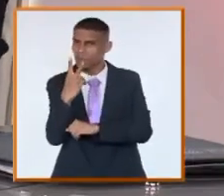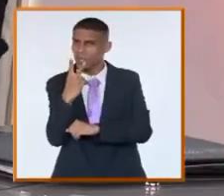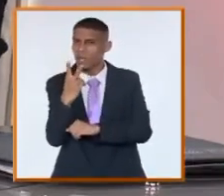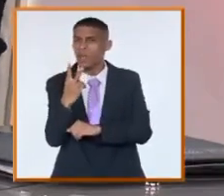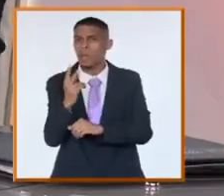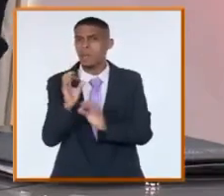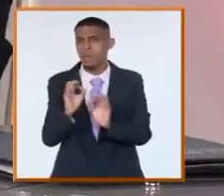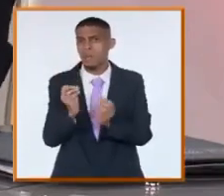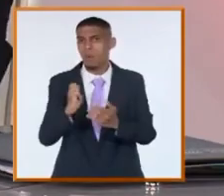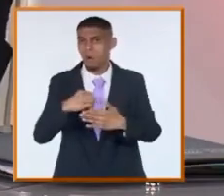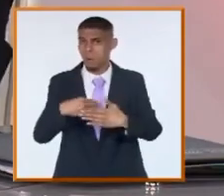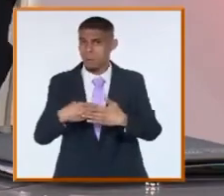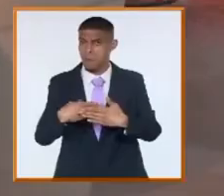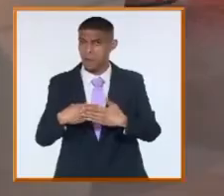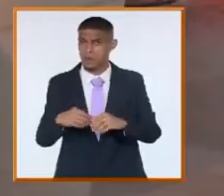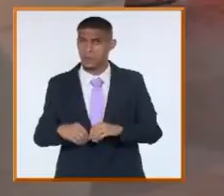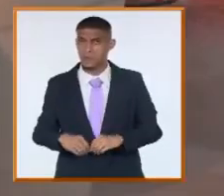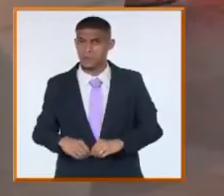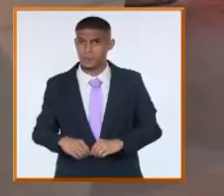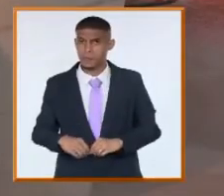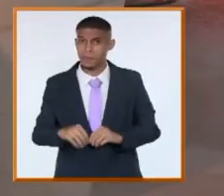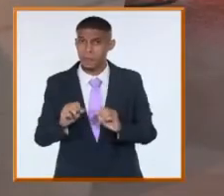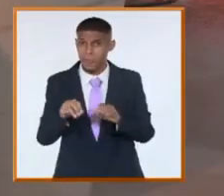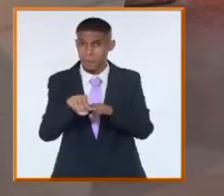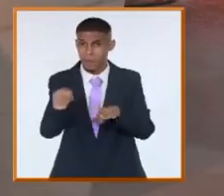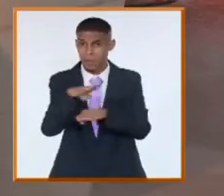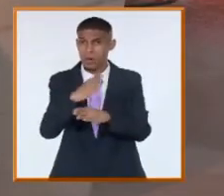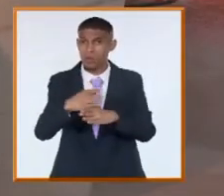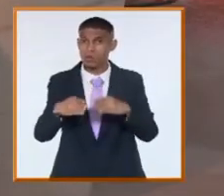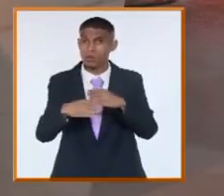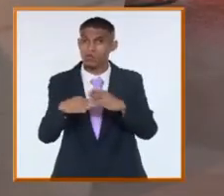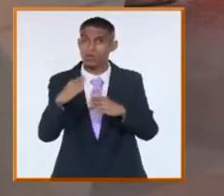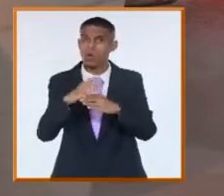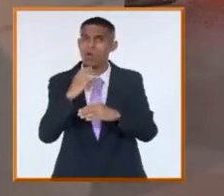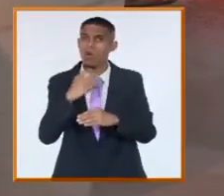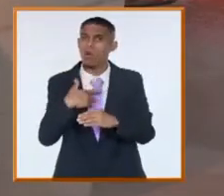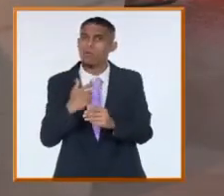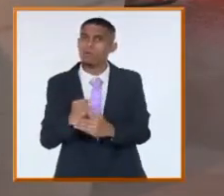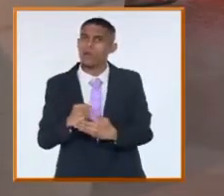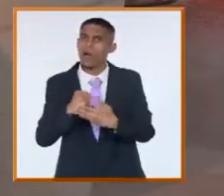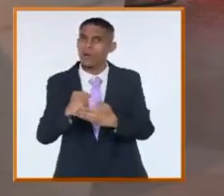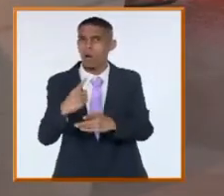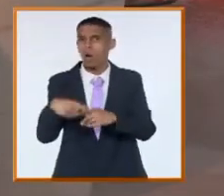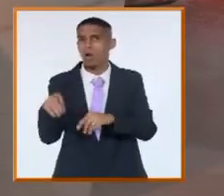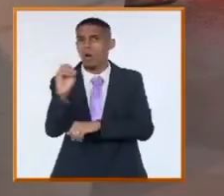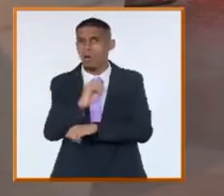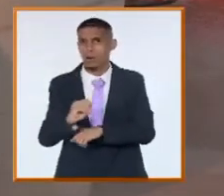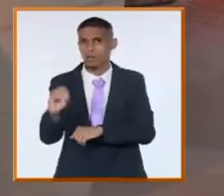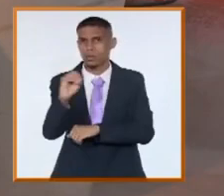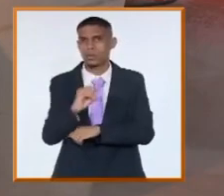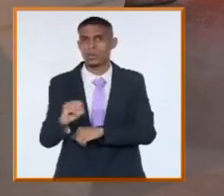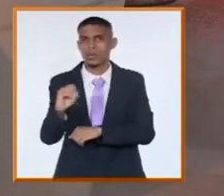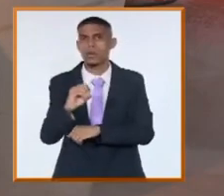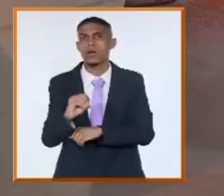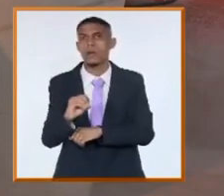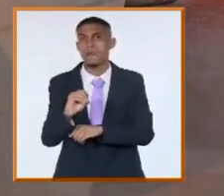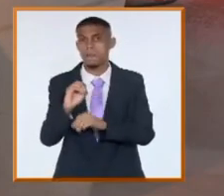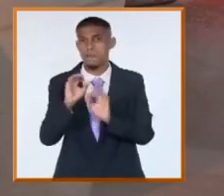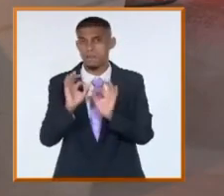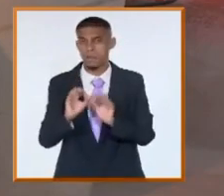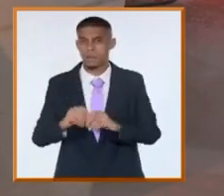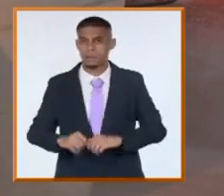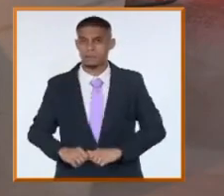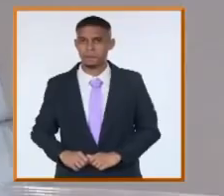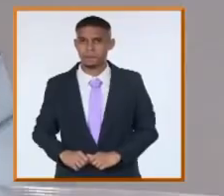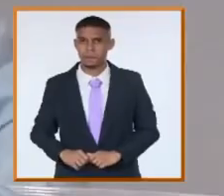sistema empresarial y como desde el Ministerio de la construcción se articula con el resto de las organizaciones del país que forman todo el sector de la